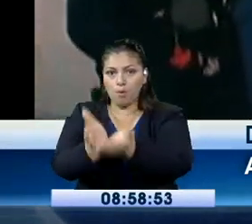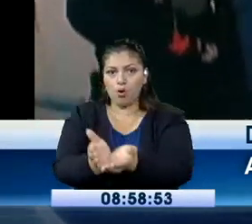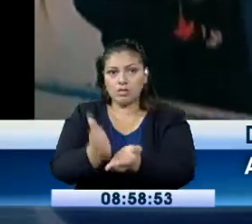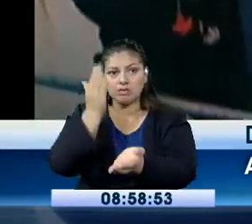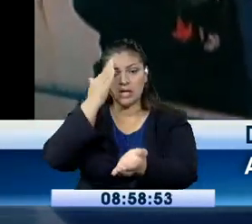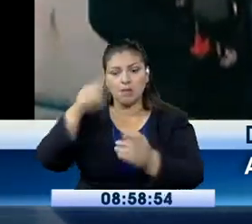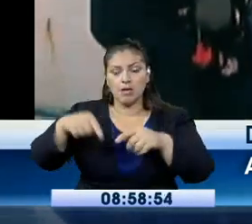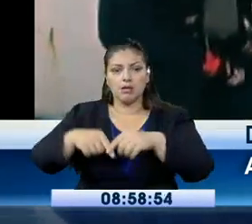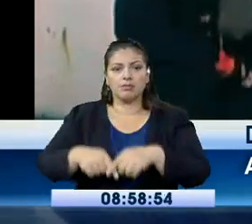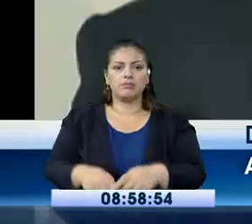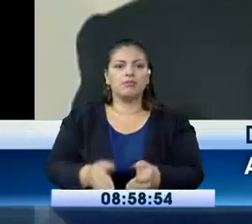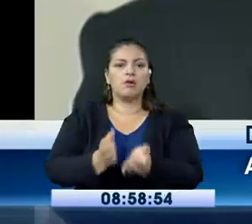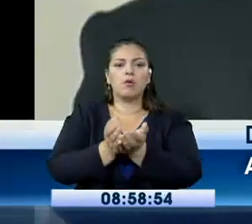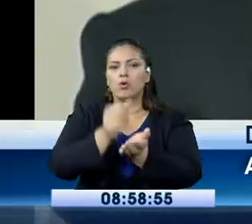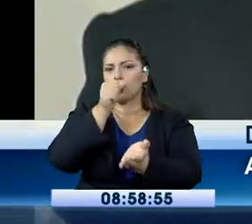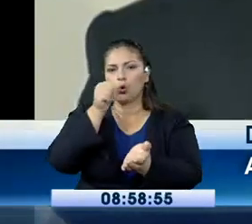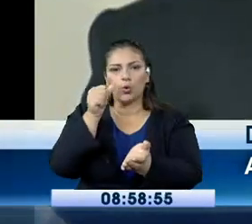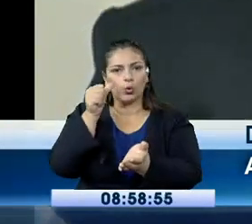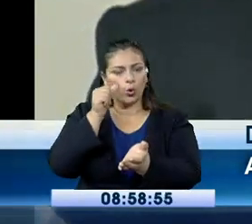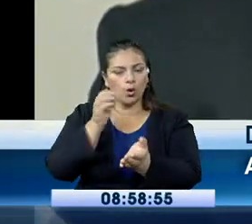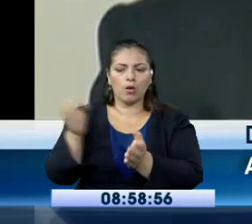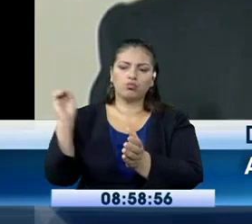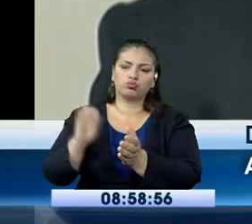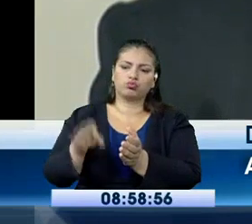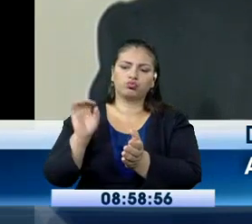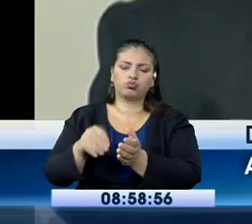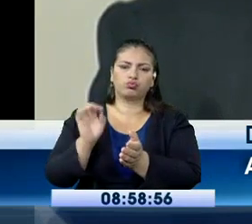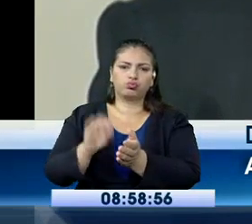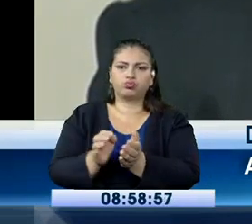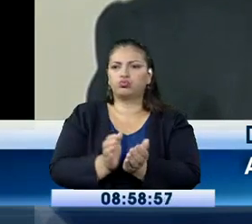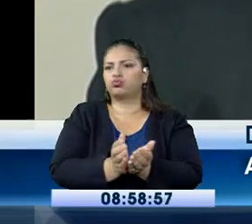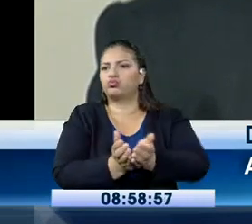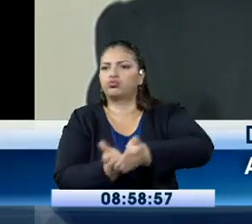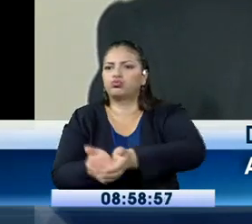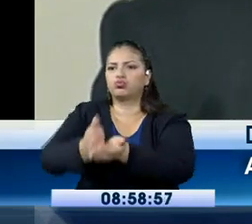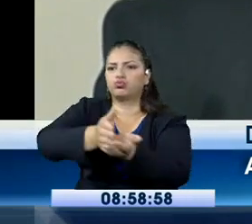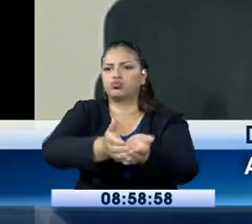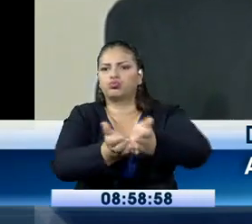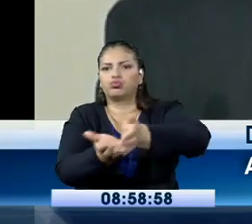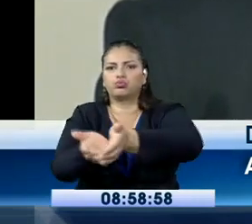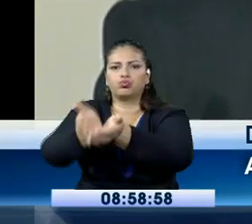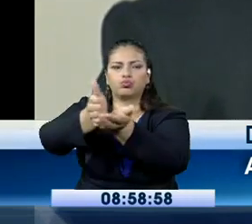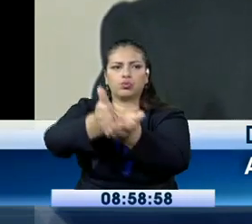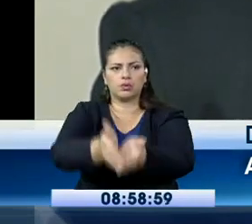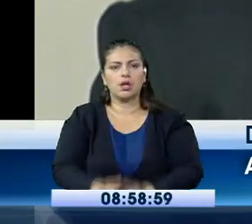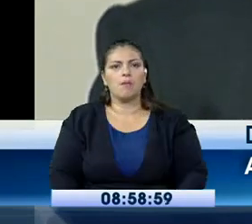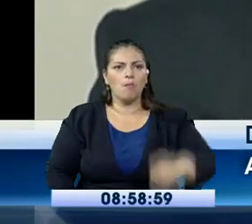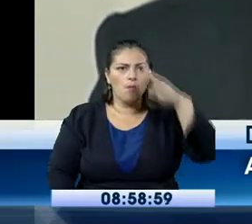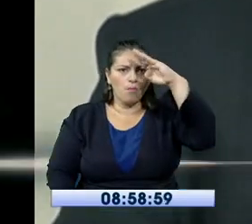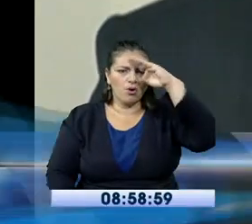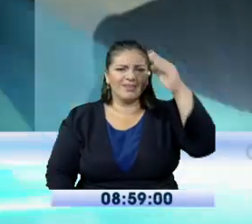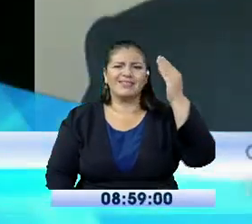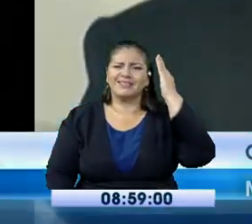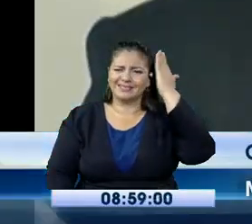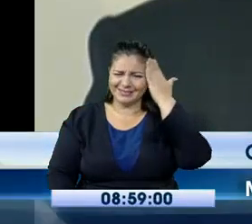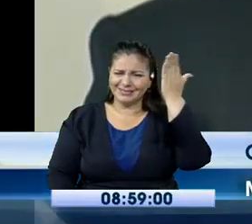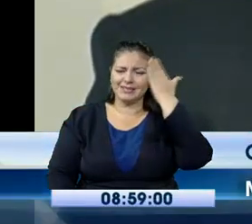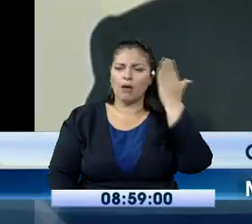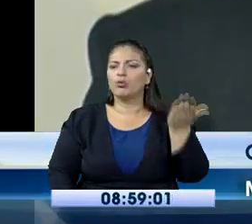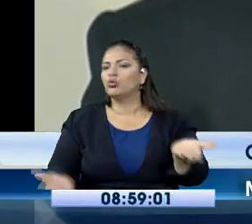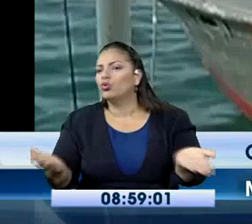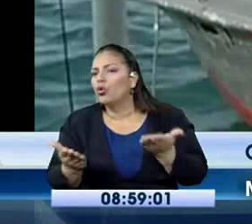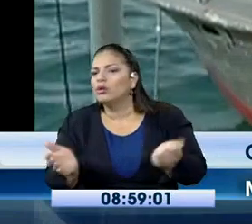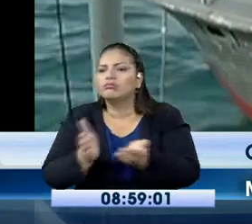lanchas rápidas. Ha sido ya determinado cuáles son los posibles lugares de operación. Se ha